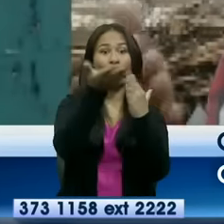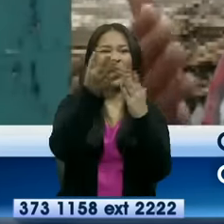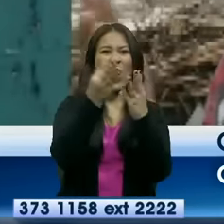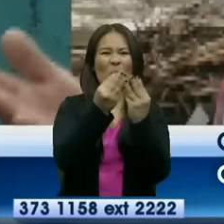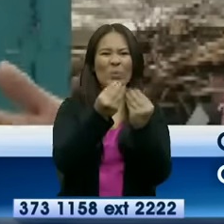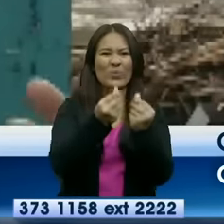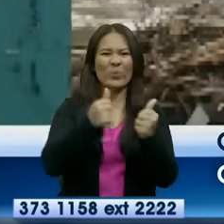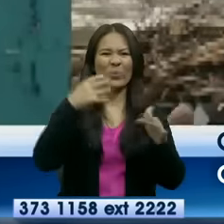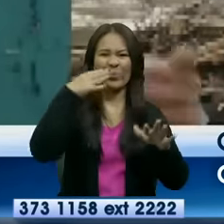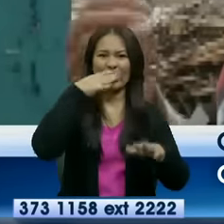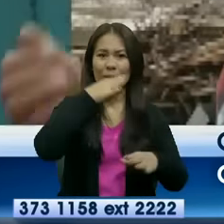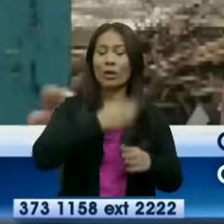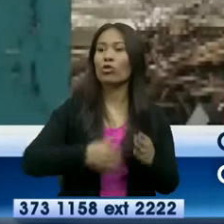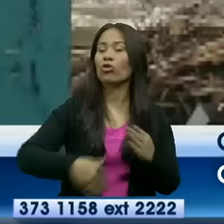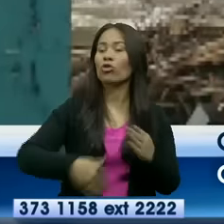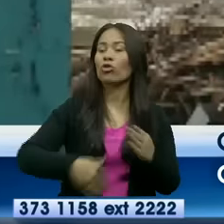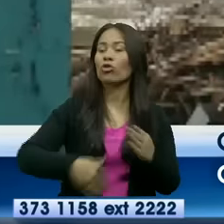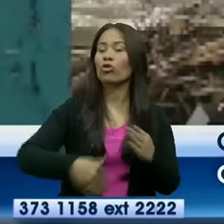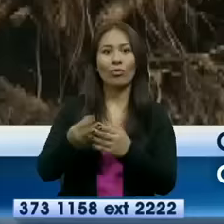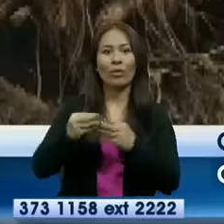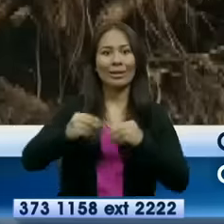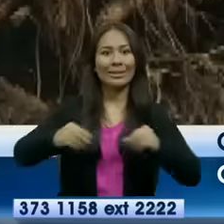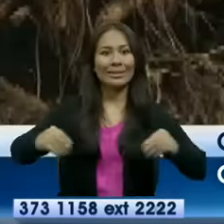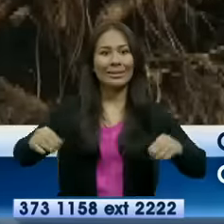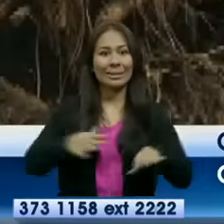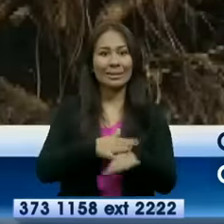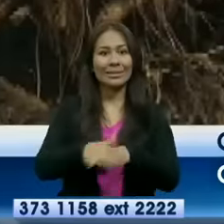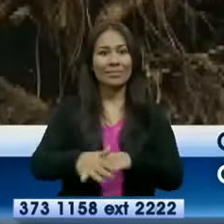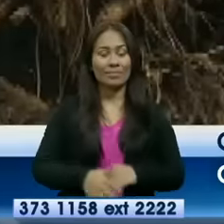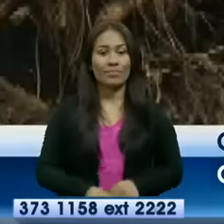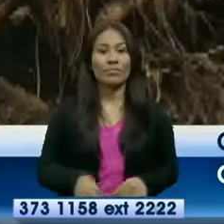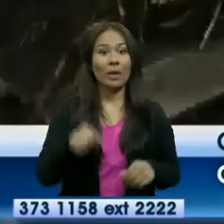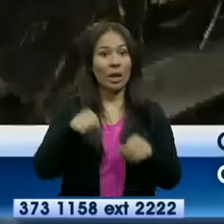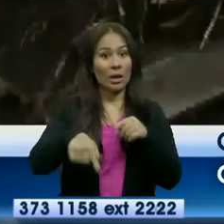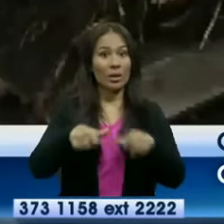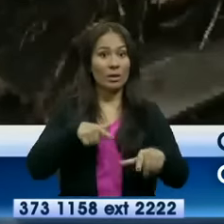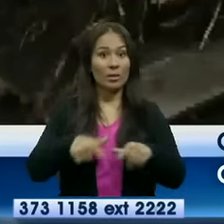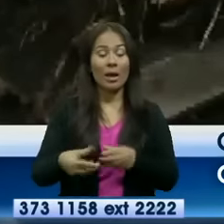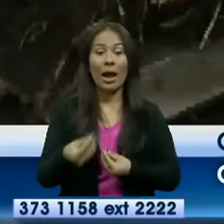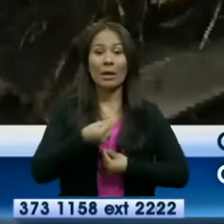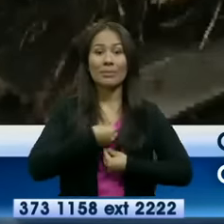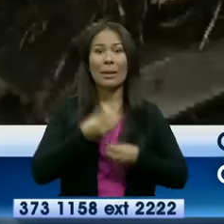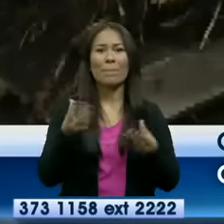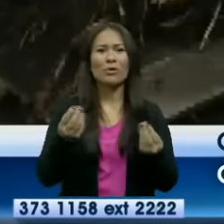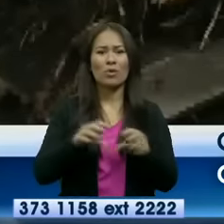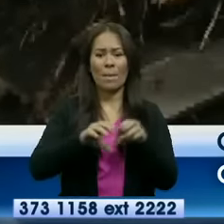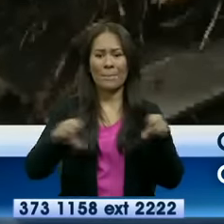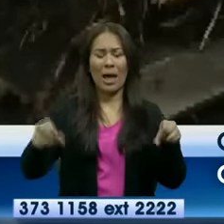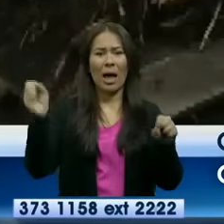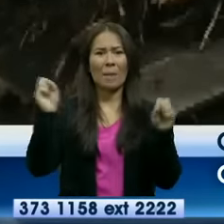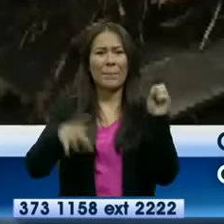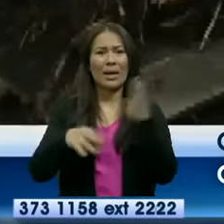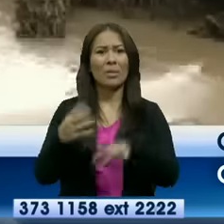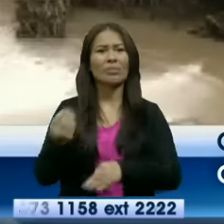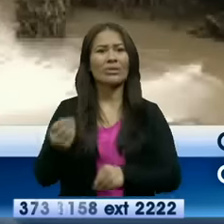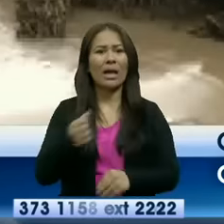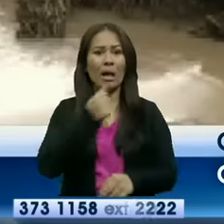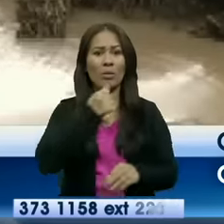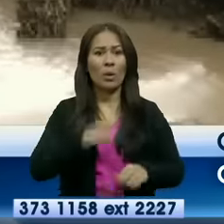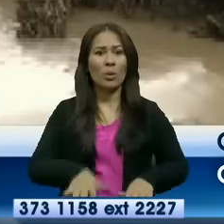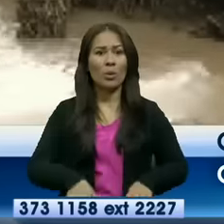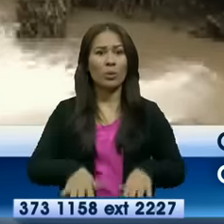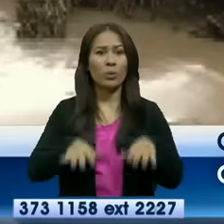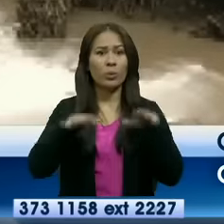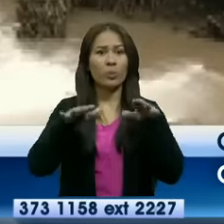o sea, el río se llenó totalmente. En el sitio aún sigue la enorme cantidad de palos que arrastraron las furiosas aguas y que se